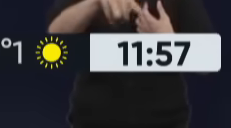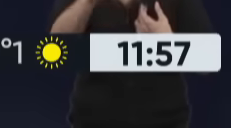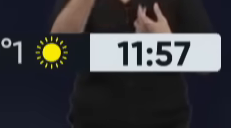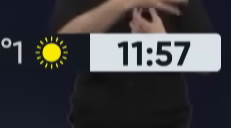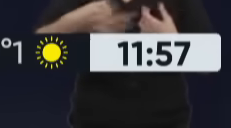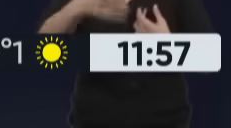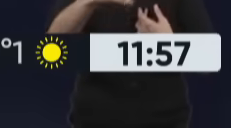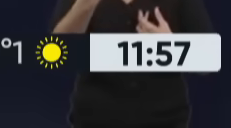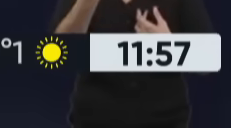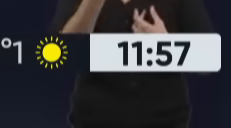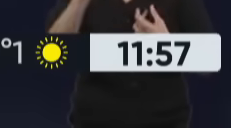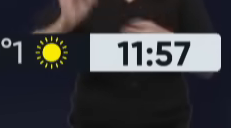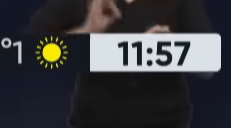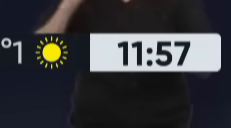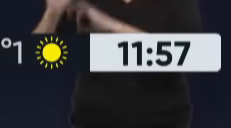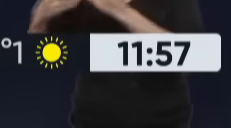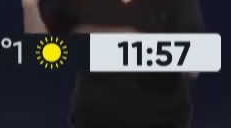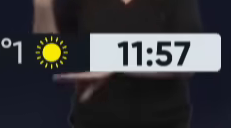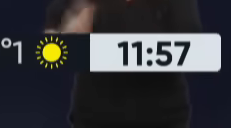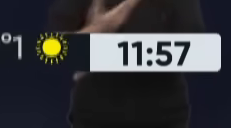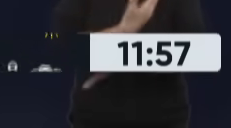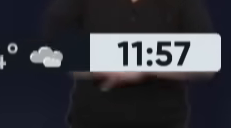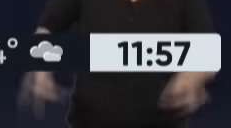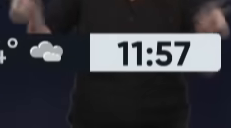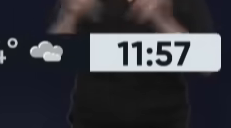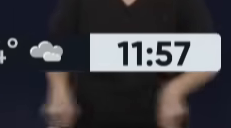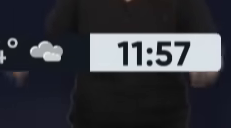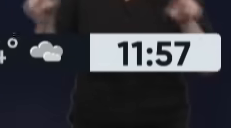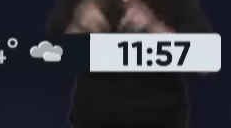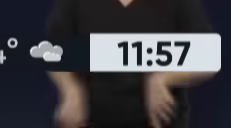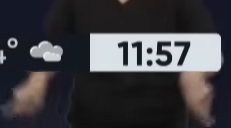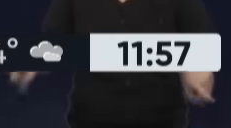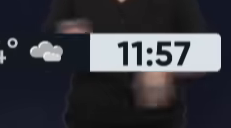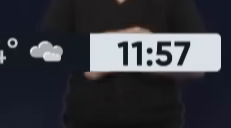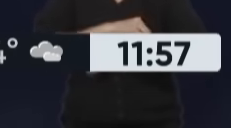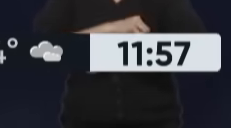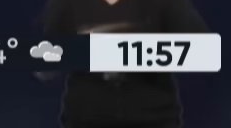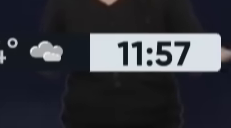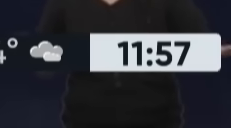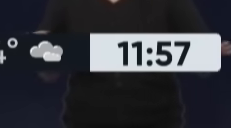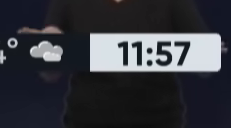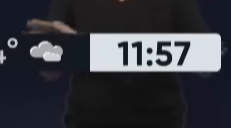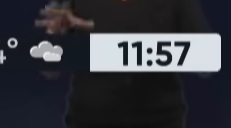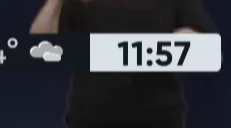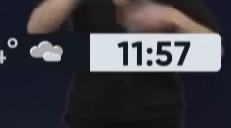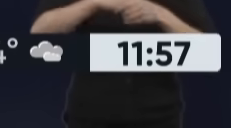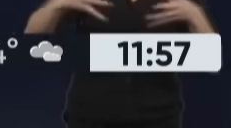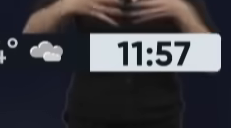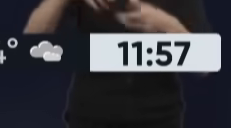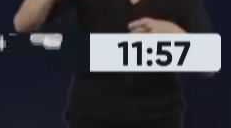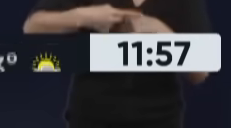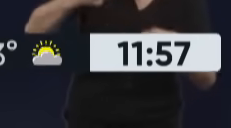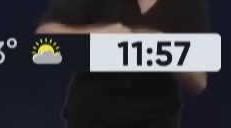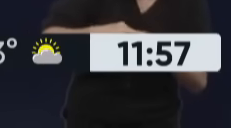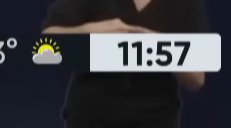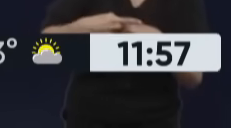20 años de populismo y de desgracias de la política, de lo peor de la